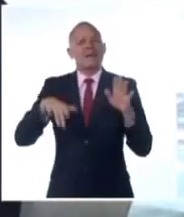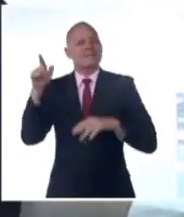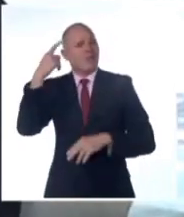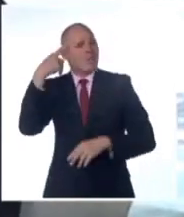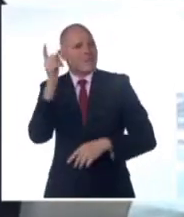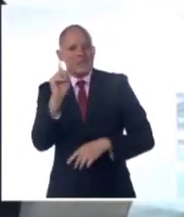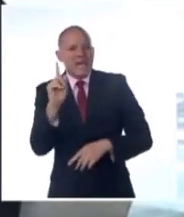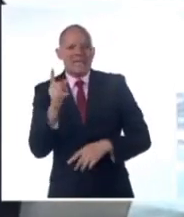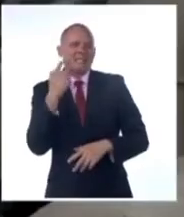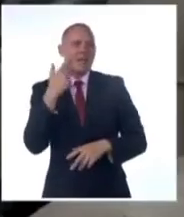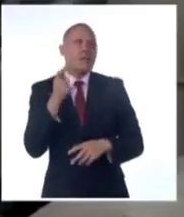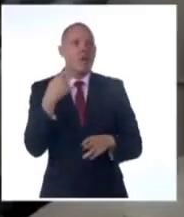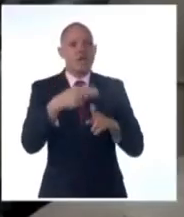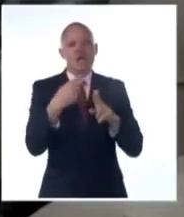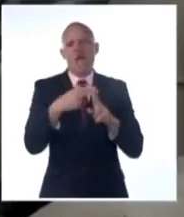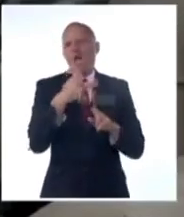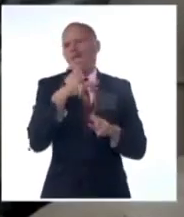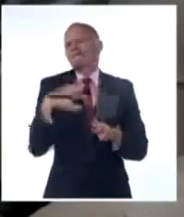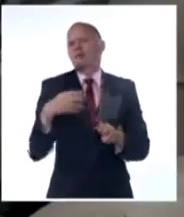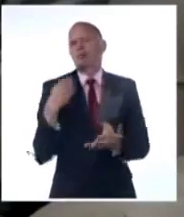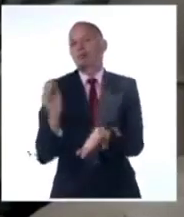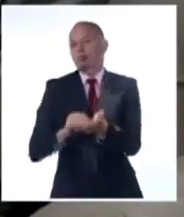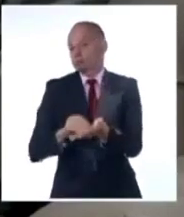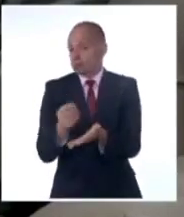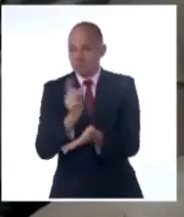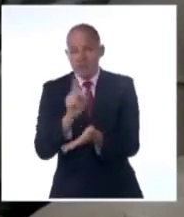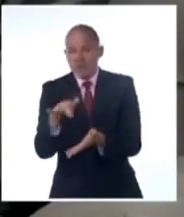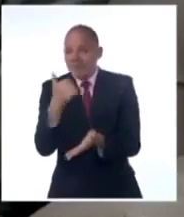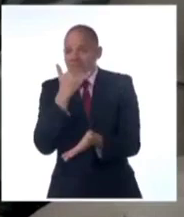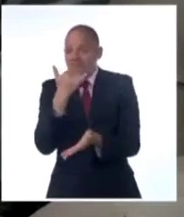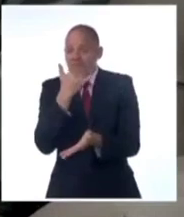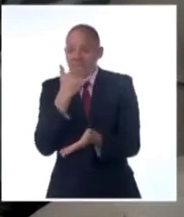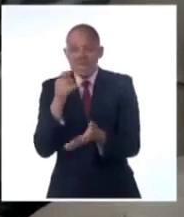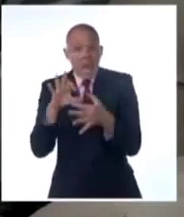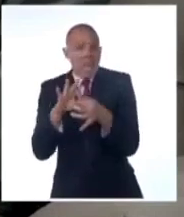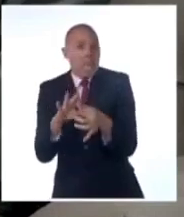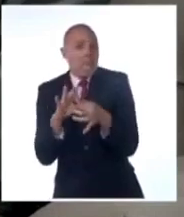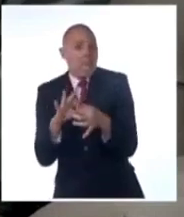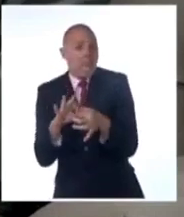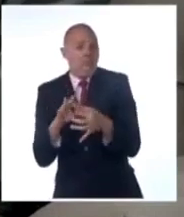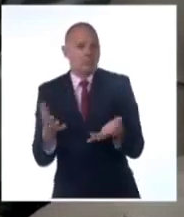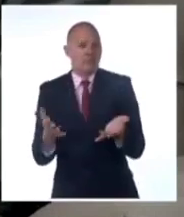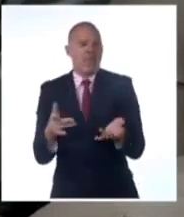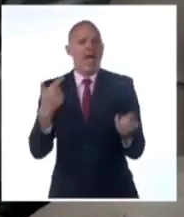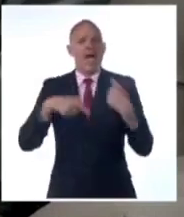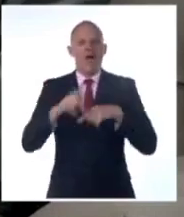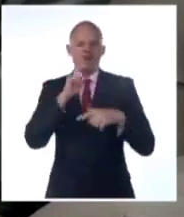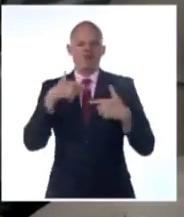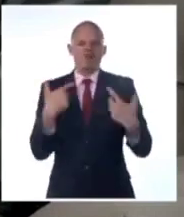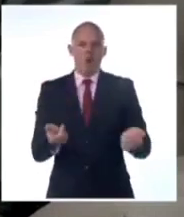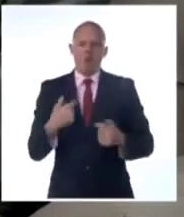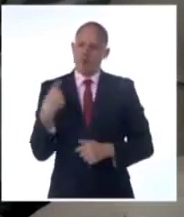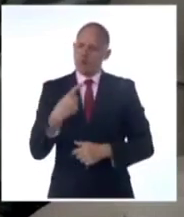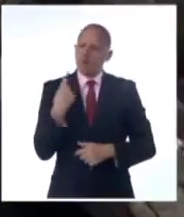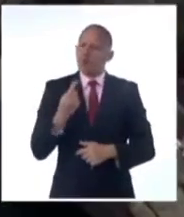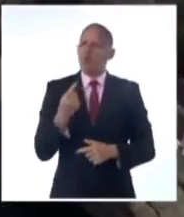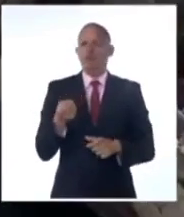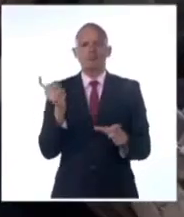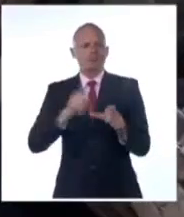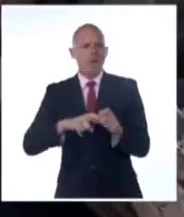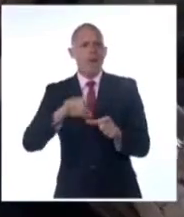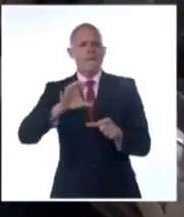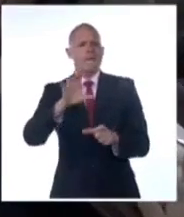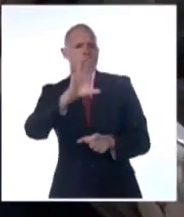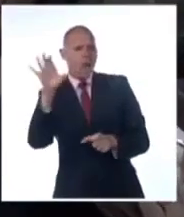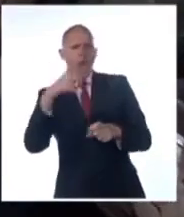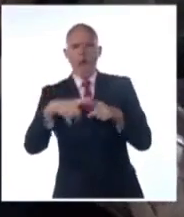país. Pero esto corta de golpe el posible acceso a los mecanismos financieros y de créditos a nivel mundial. Por